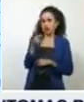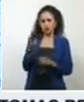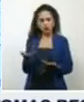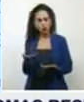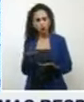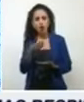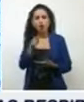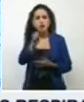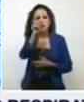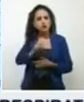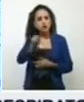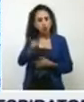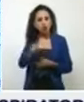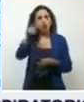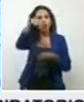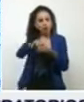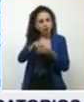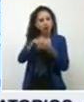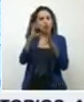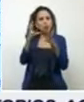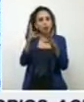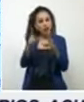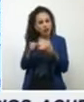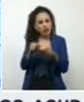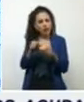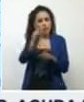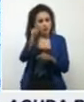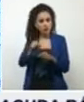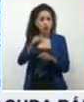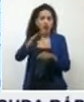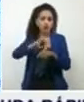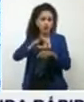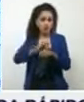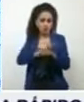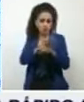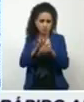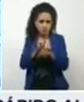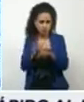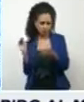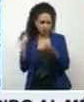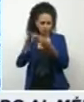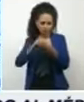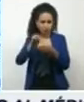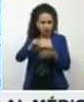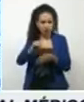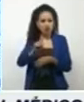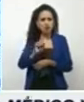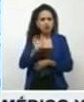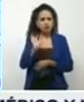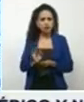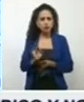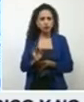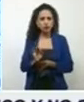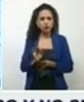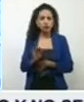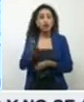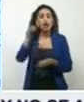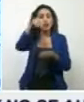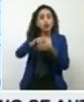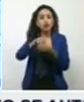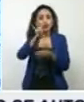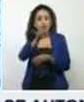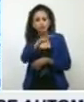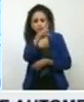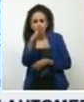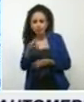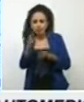siguen contabilizando entonces como enfermos de la COVID-19? ¿Ya no son contemplados en las estadísticas de críticos y graves